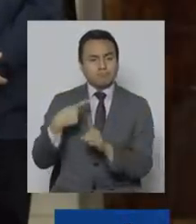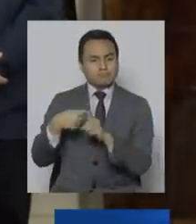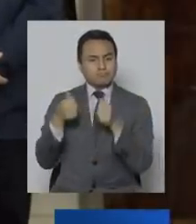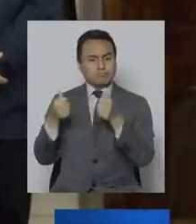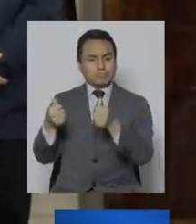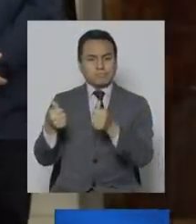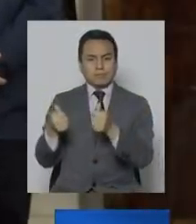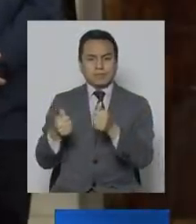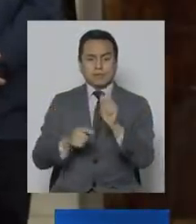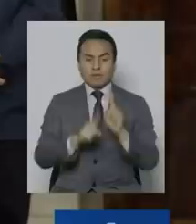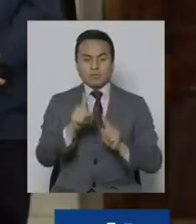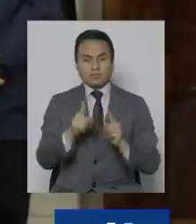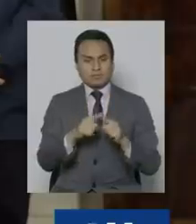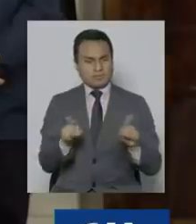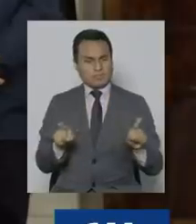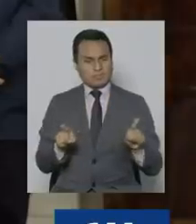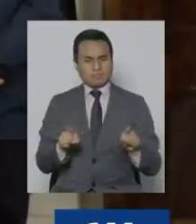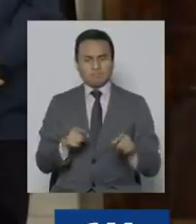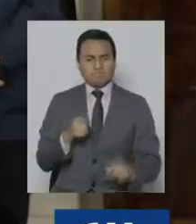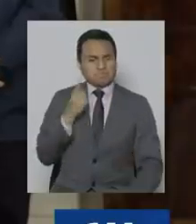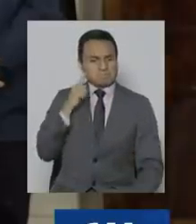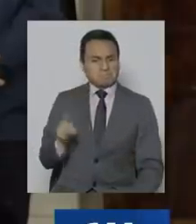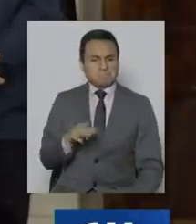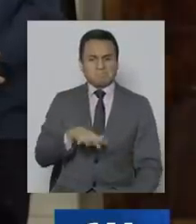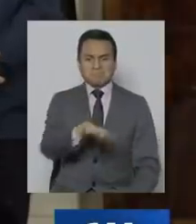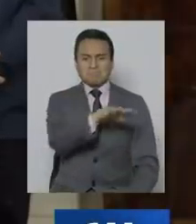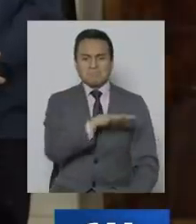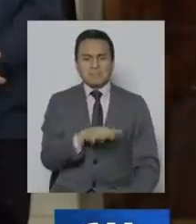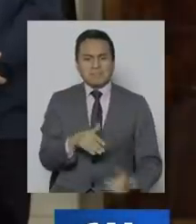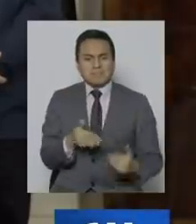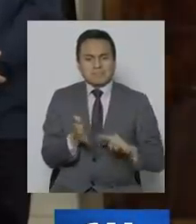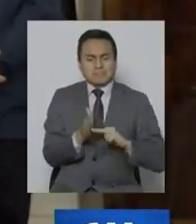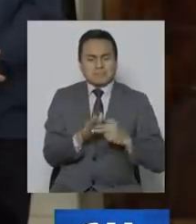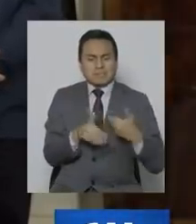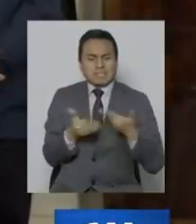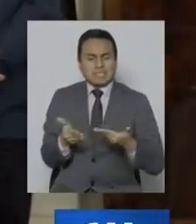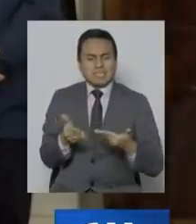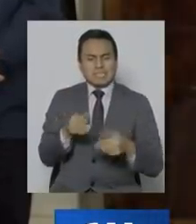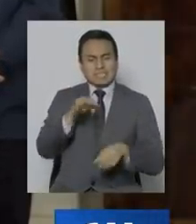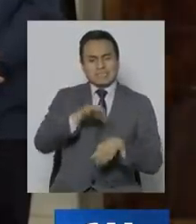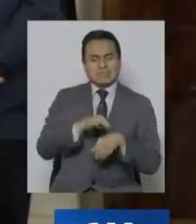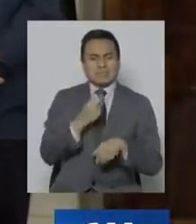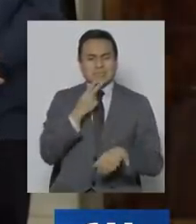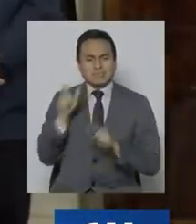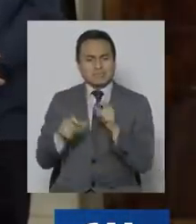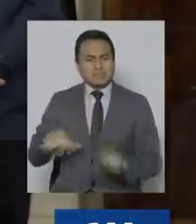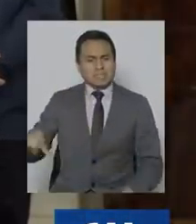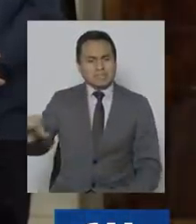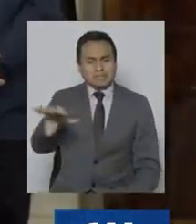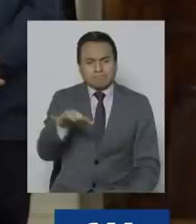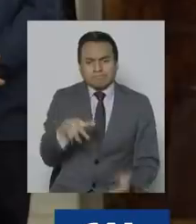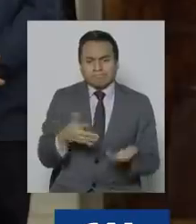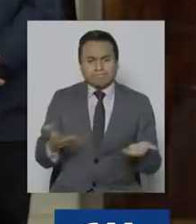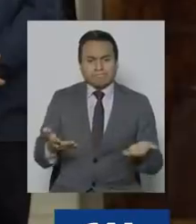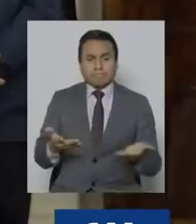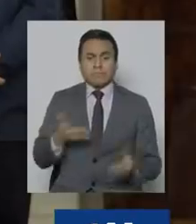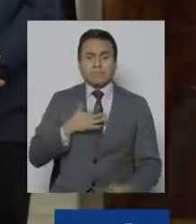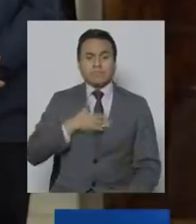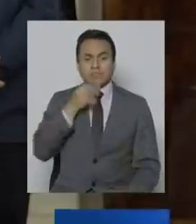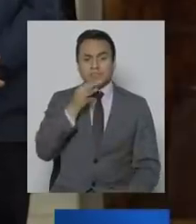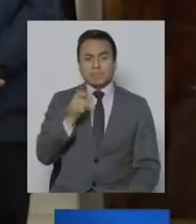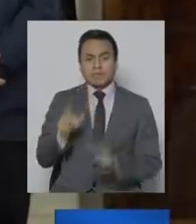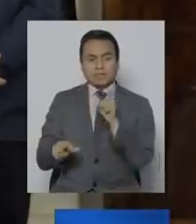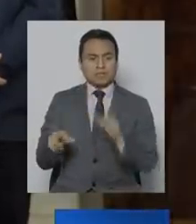Pero hay algunos que no lo hacen y comprometen la salud y la vida de todos los demás. Por eso, quiero decirle a todos